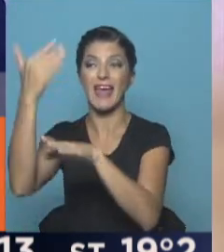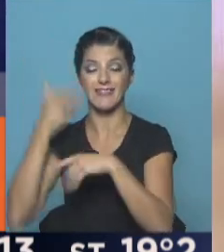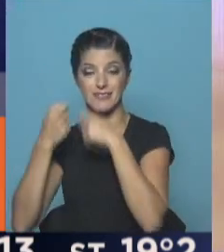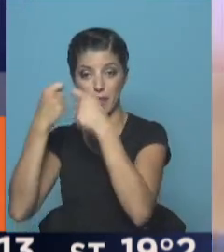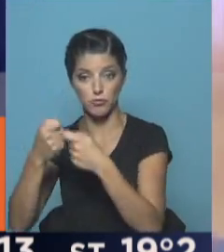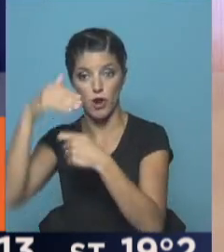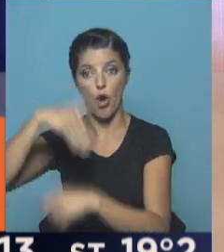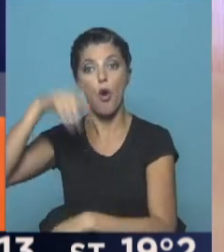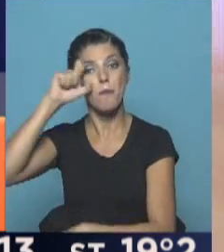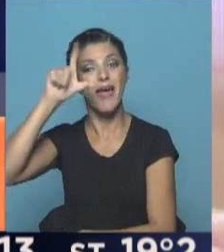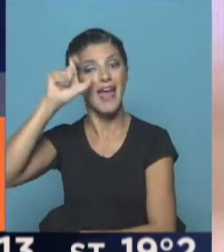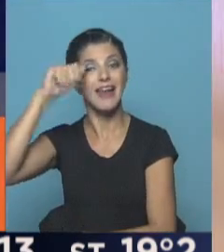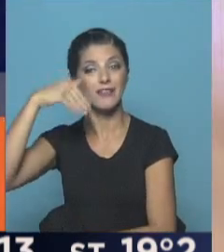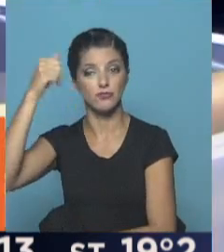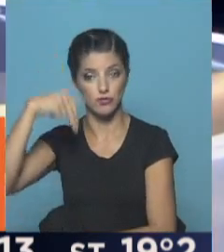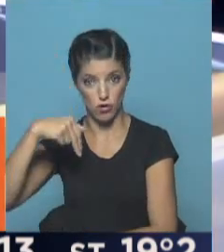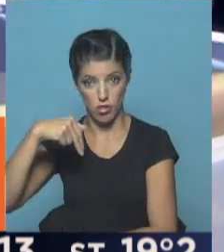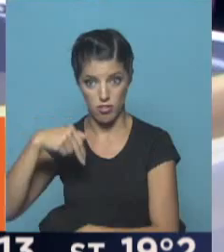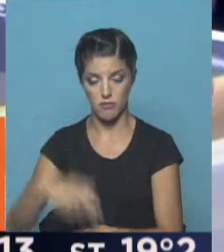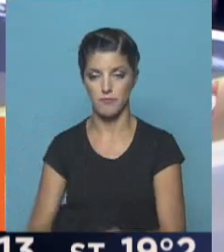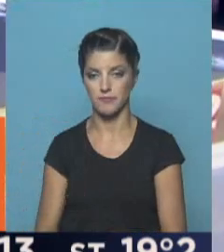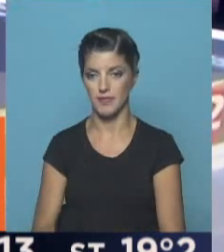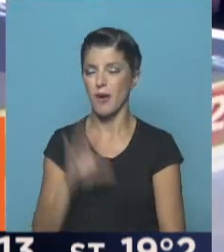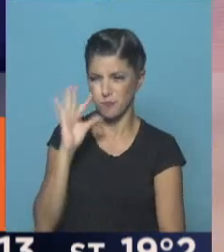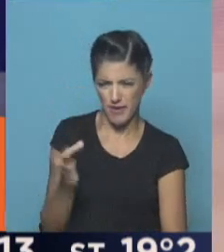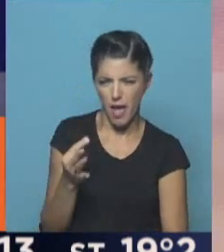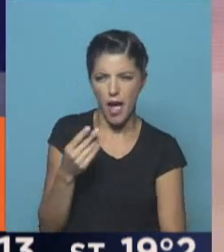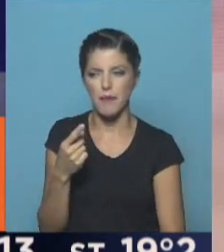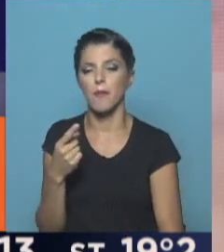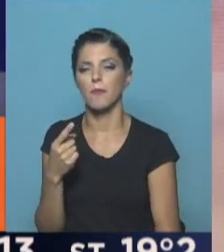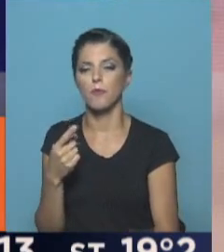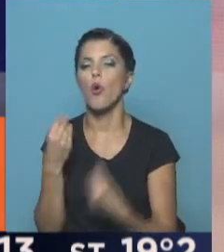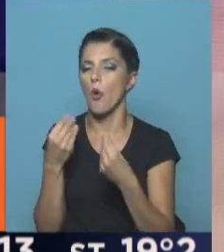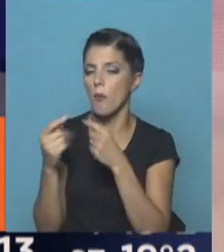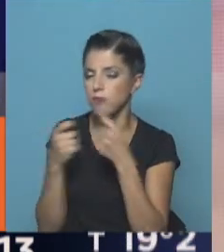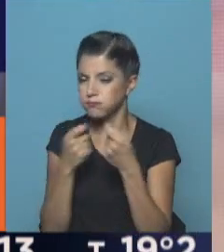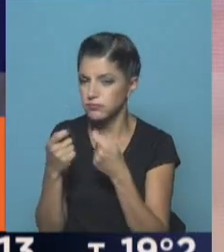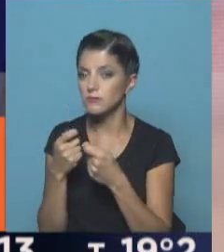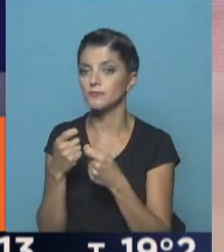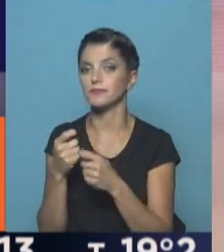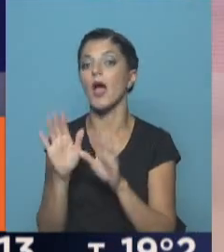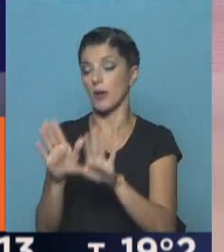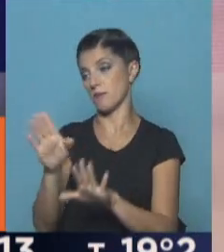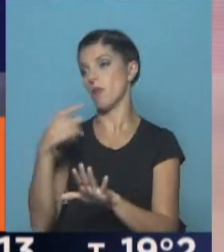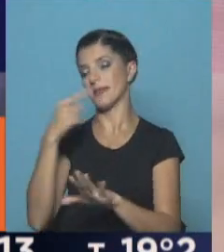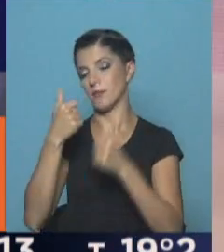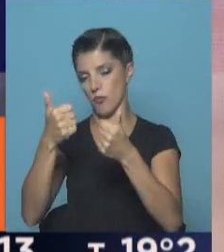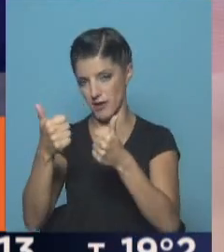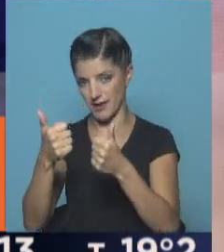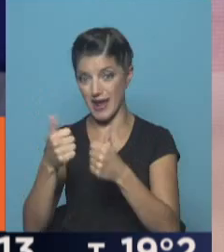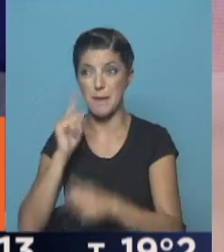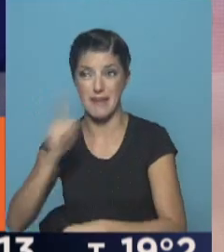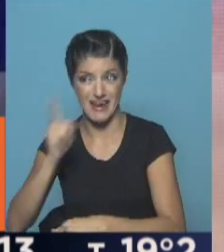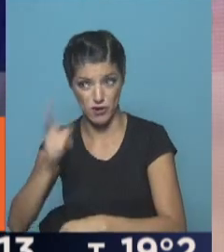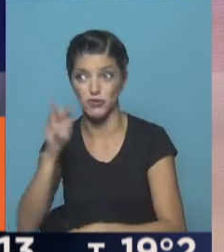habilidad para el juego electoral, digamos, más allá de que después lo que pudiera hacer, como vos decís, es obviamente mucho más